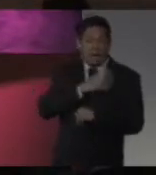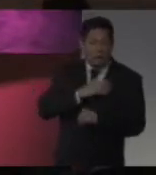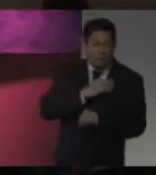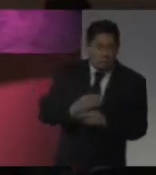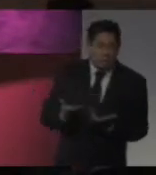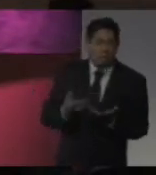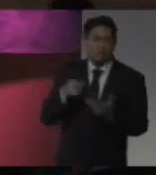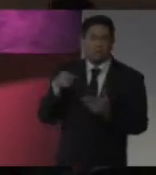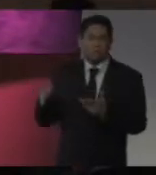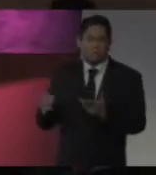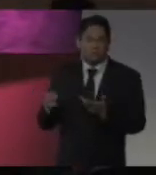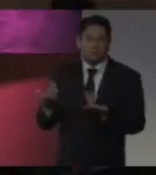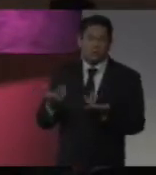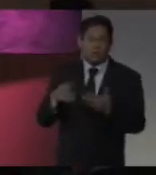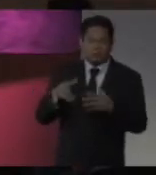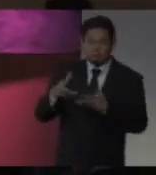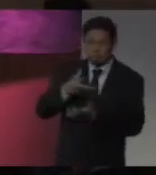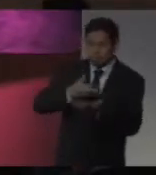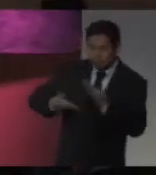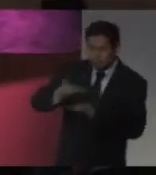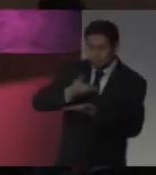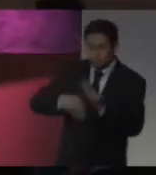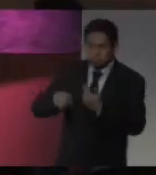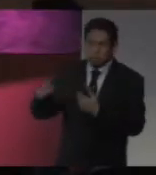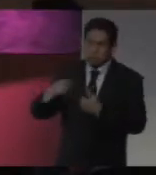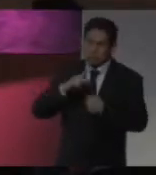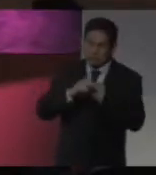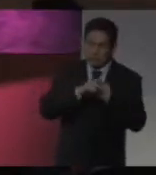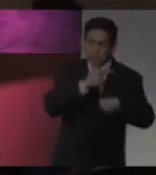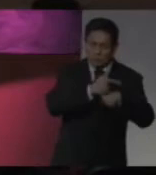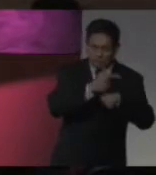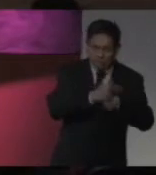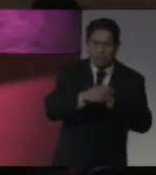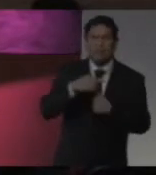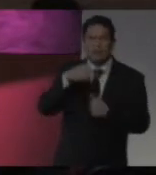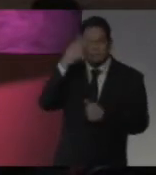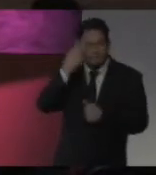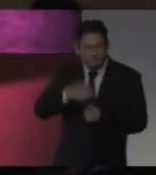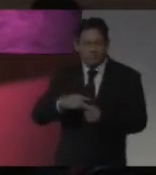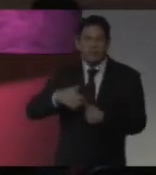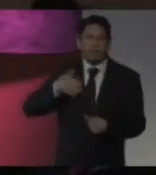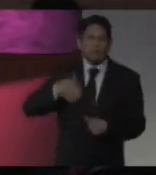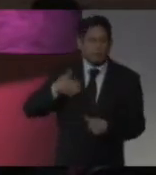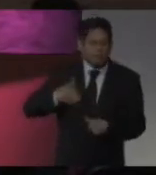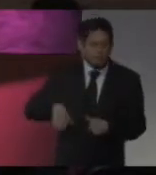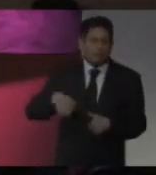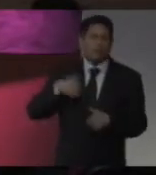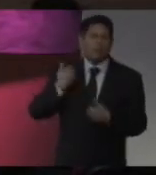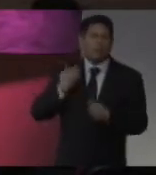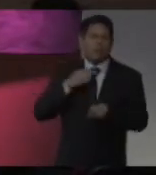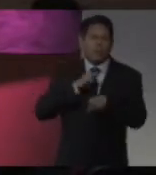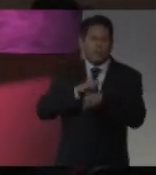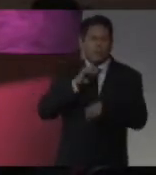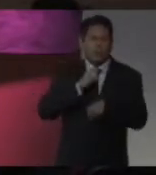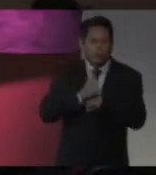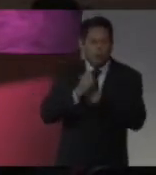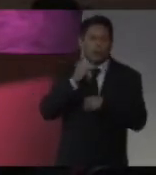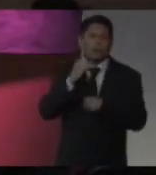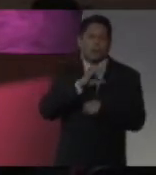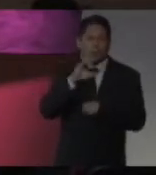revistas académicas y capítulos de libros en Guatemala, México, Argentina, Uruguay, España, Costa Rica, Bolivia y